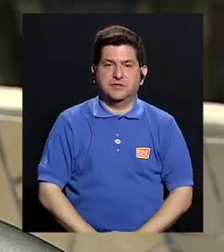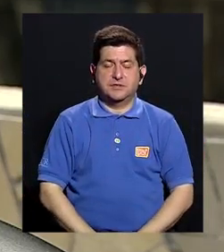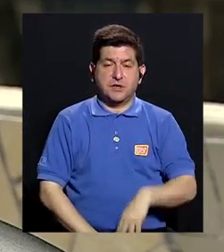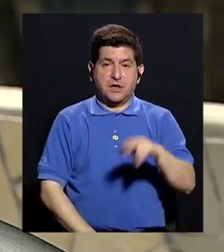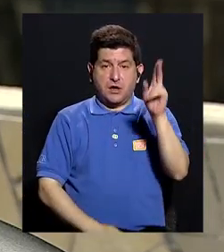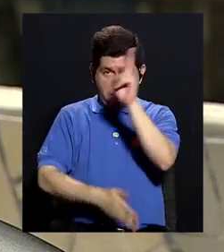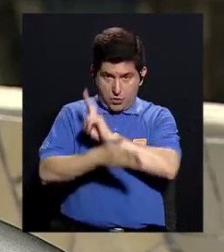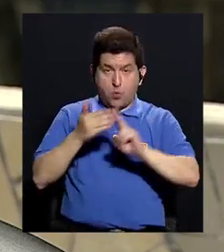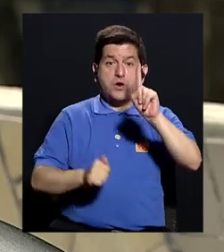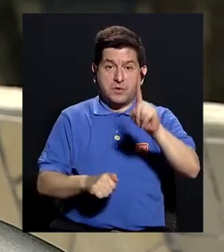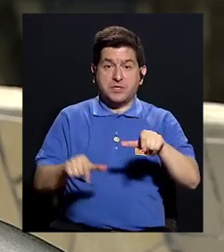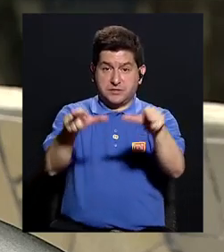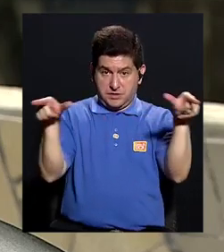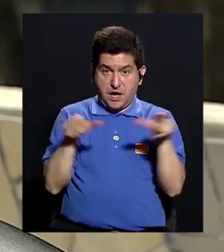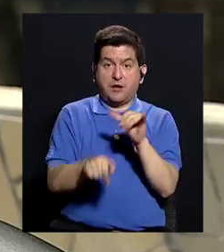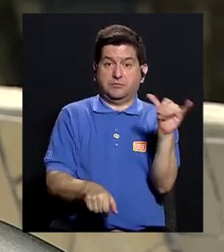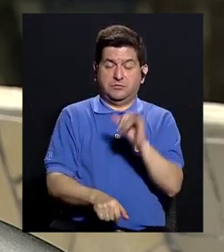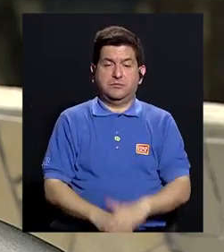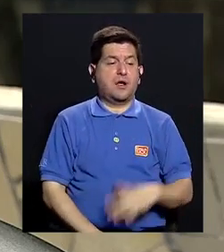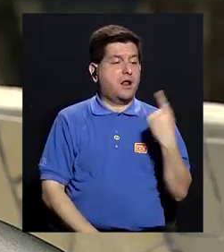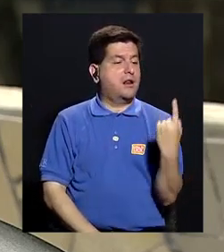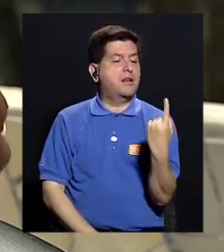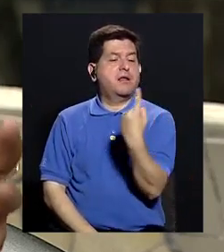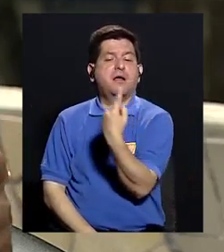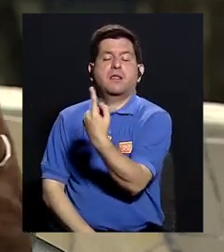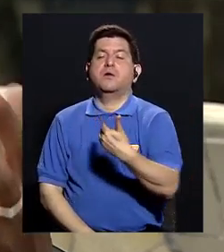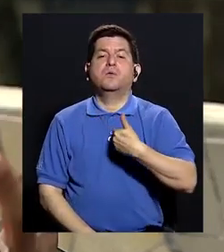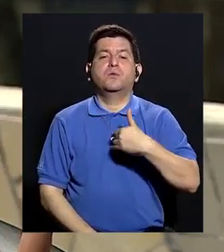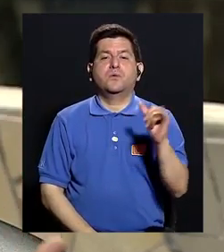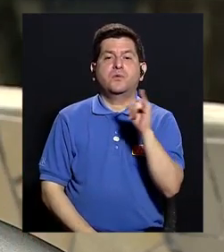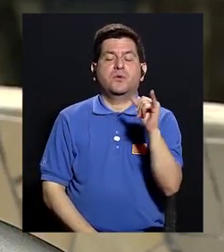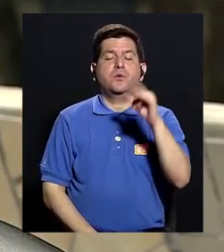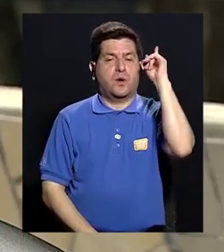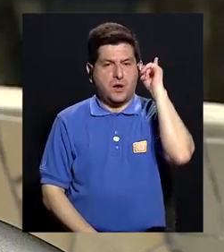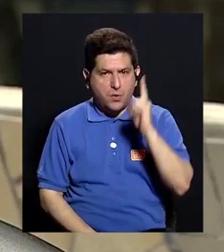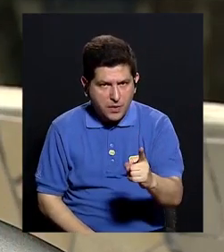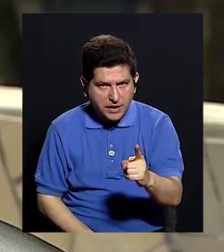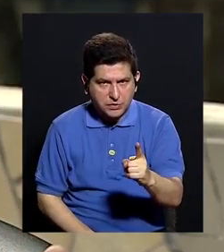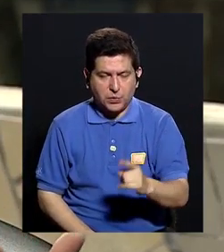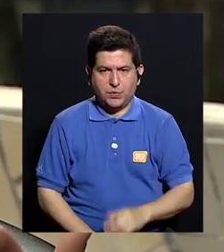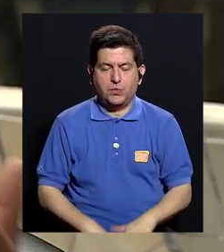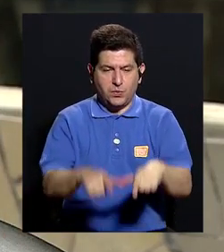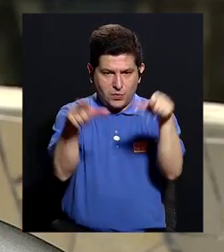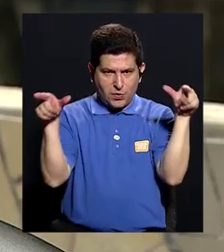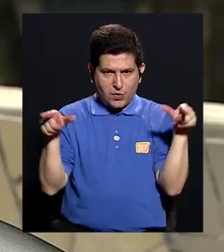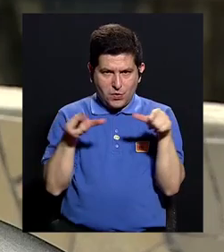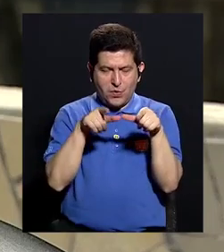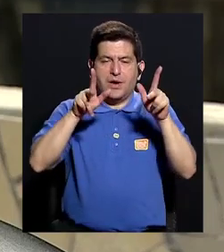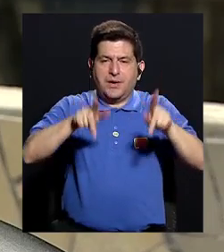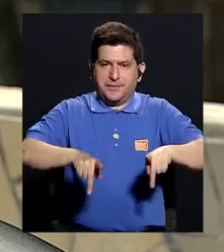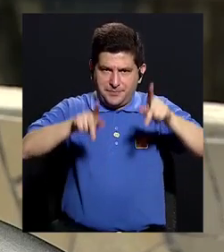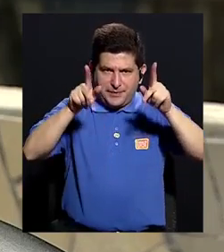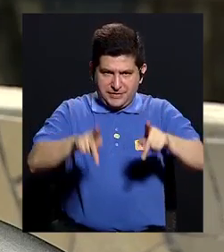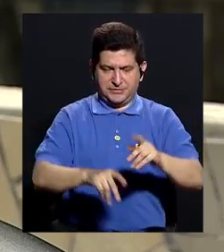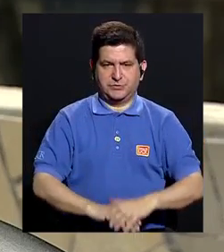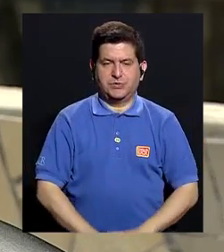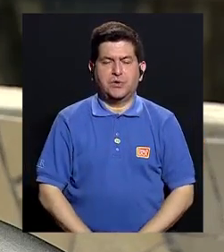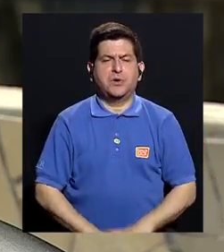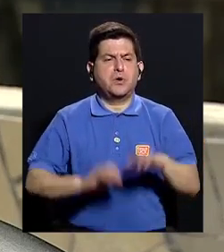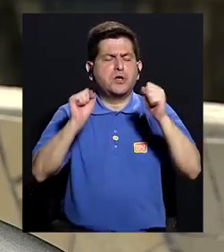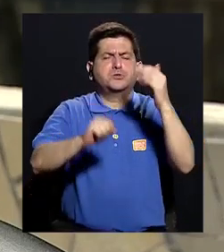las universidades son uno de ellos también. Cada espacio también tiene que tener, y es obligación, tener un lugar donde las